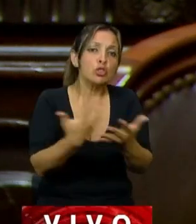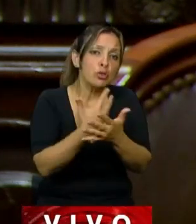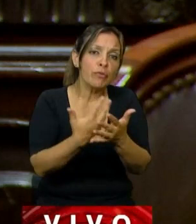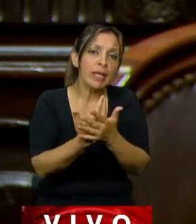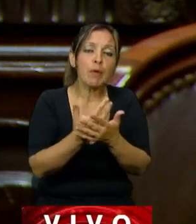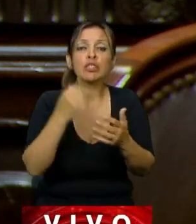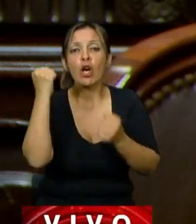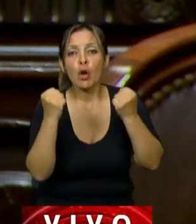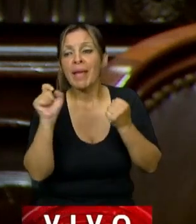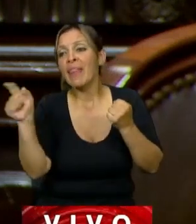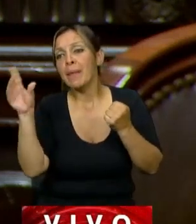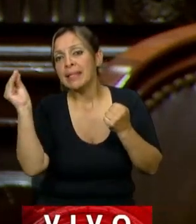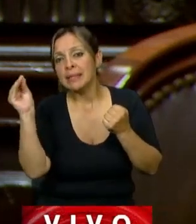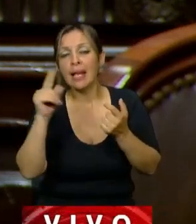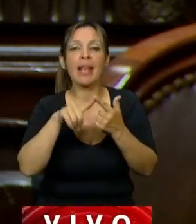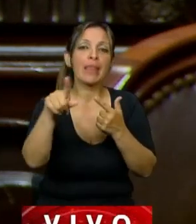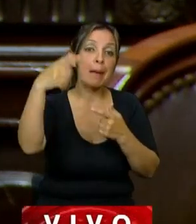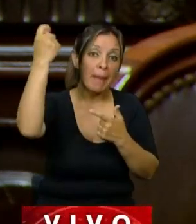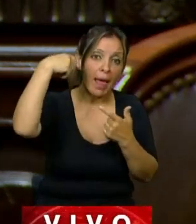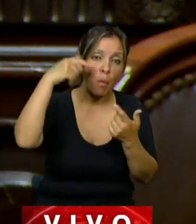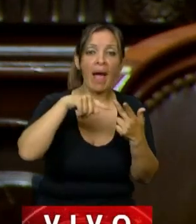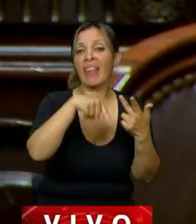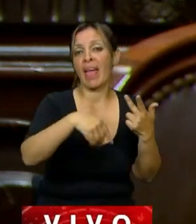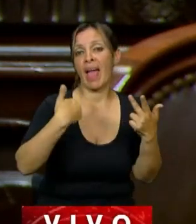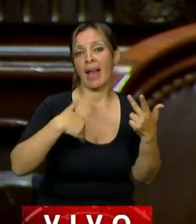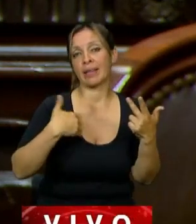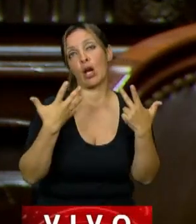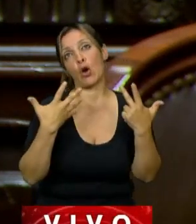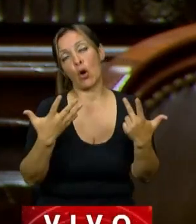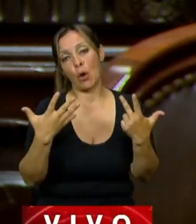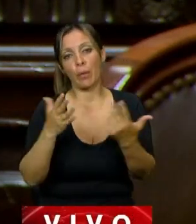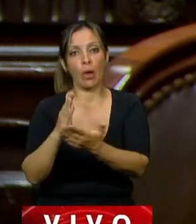de Brasil como de Paraguay y de Argentina, por supuesto.